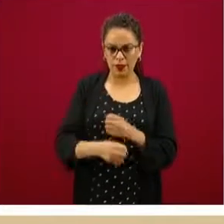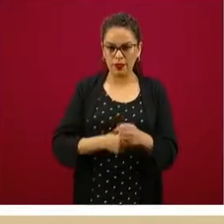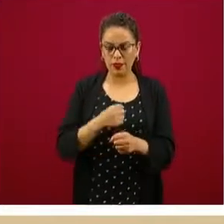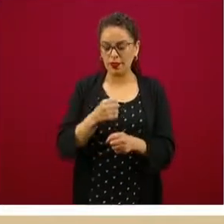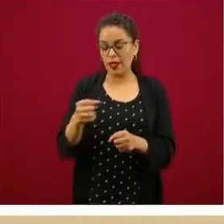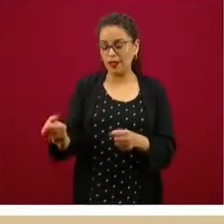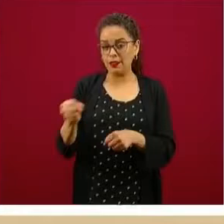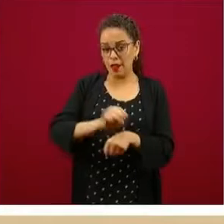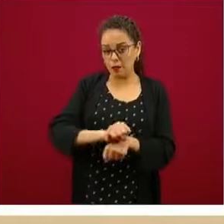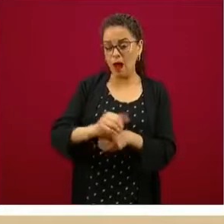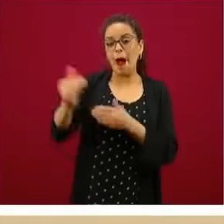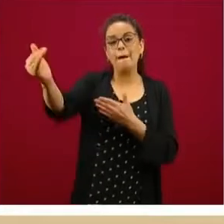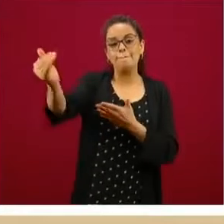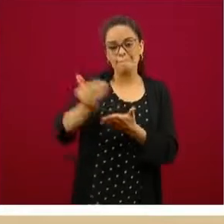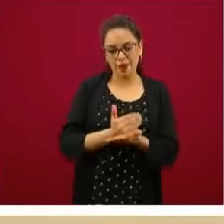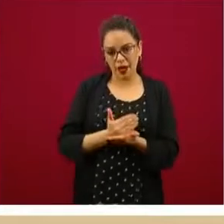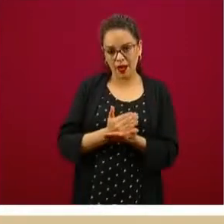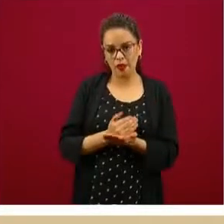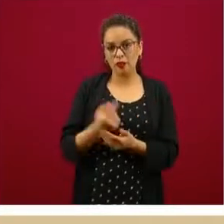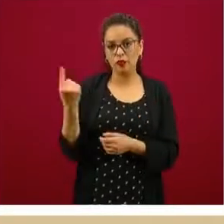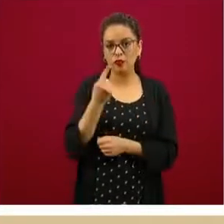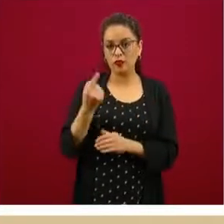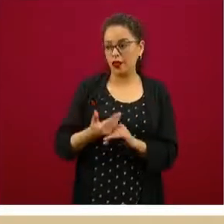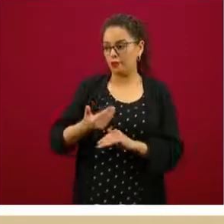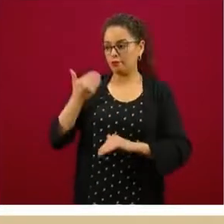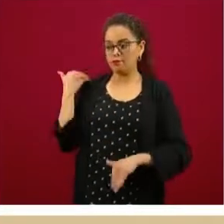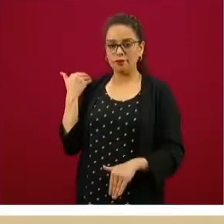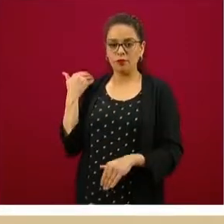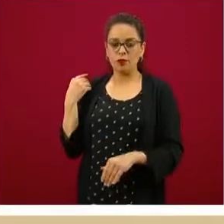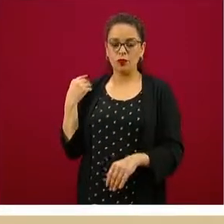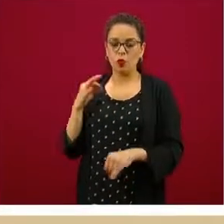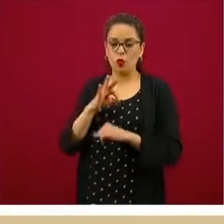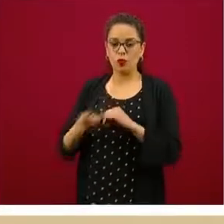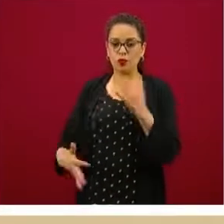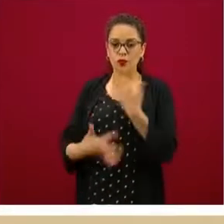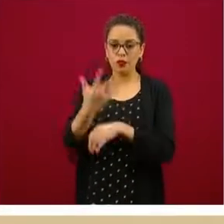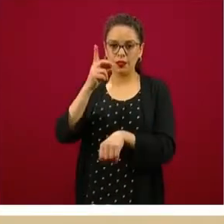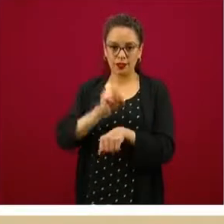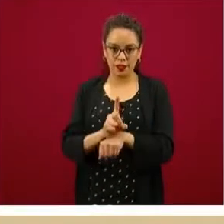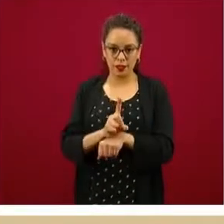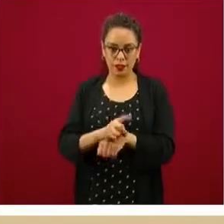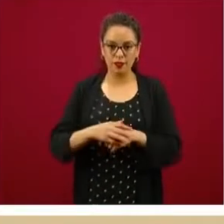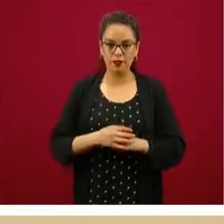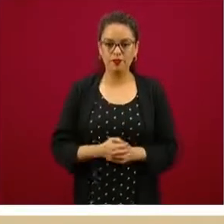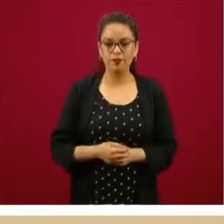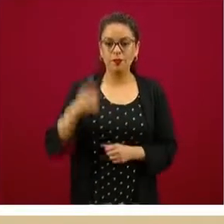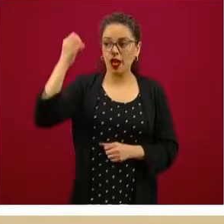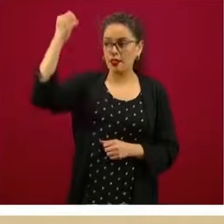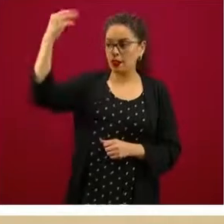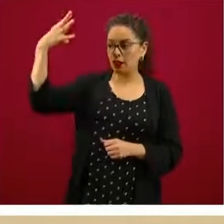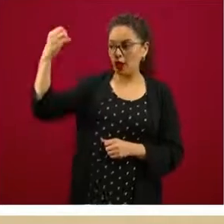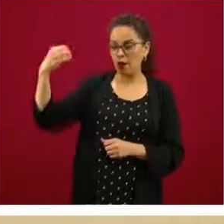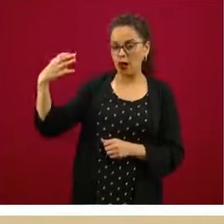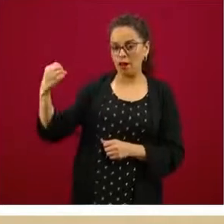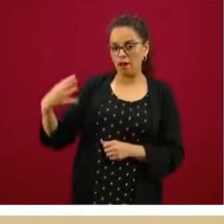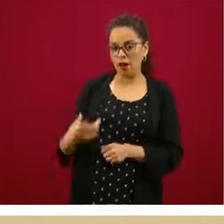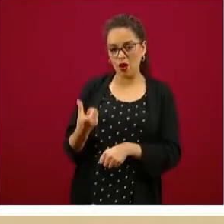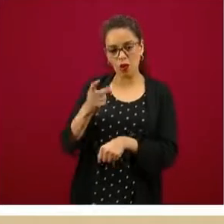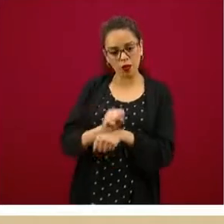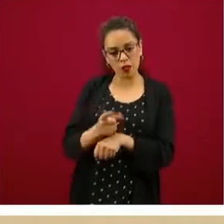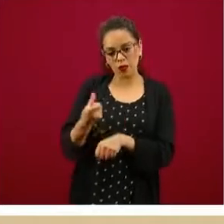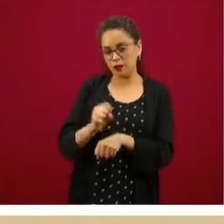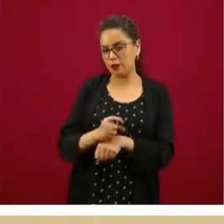menos incidencia que lo que hubo en la última quincena. La importancia de esto es que, aunque el semáforo lo vamos a estar anunciando cada